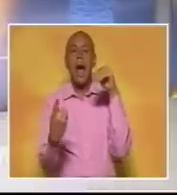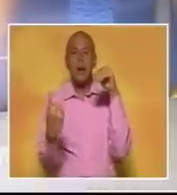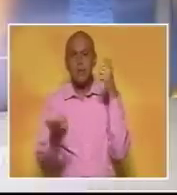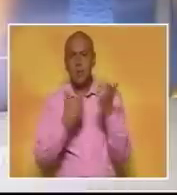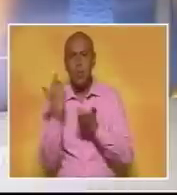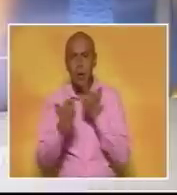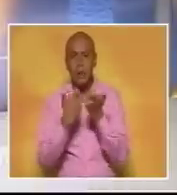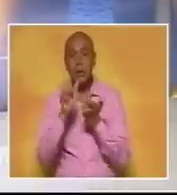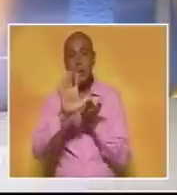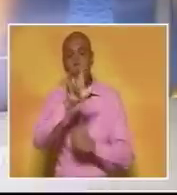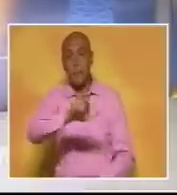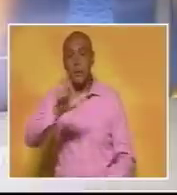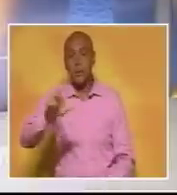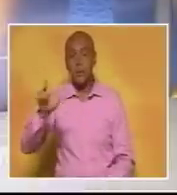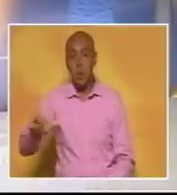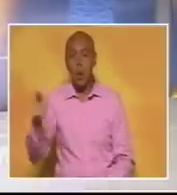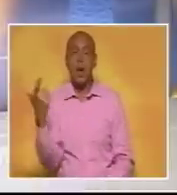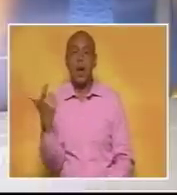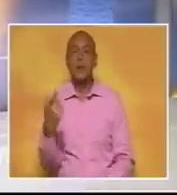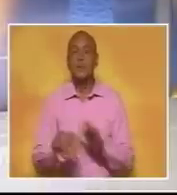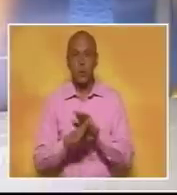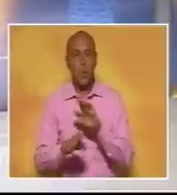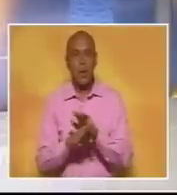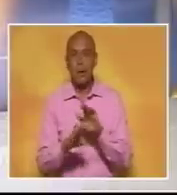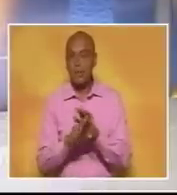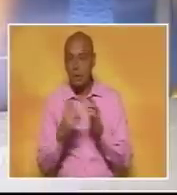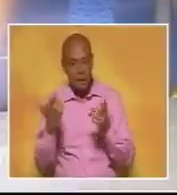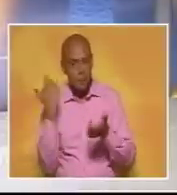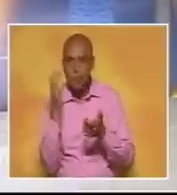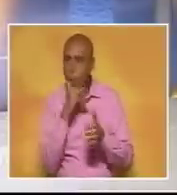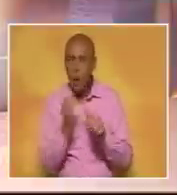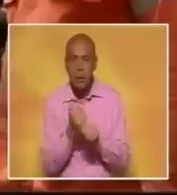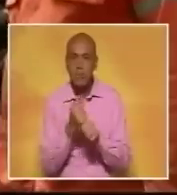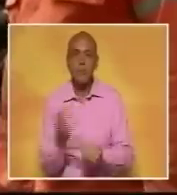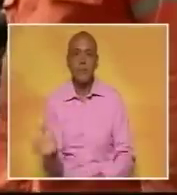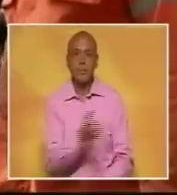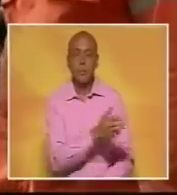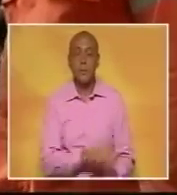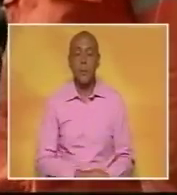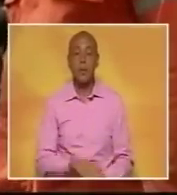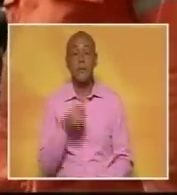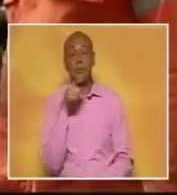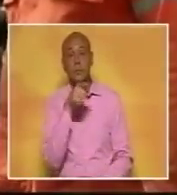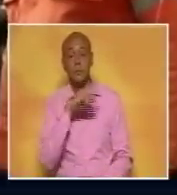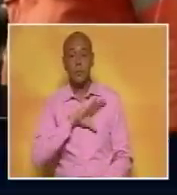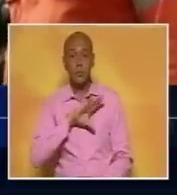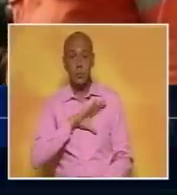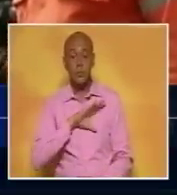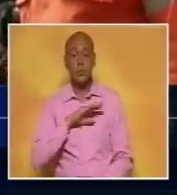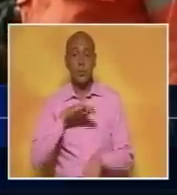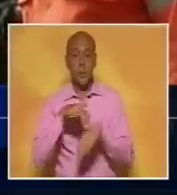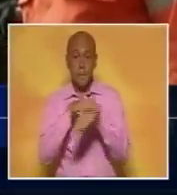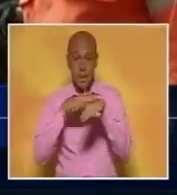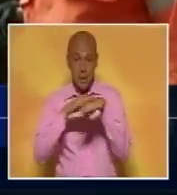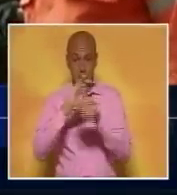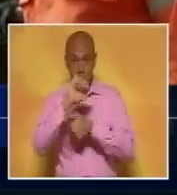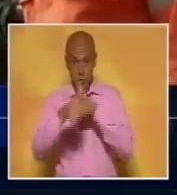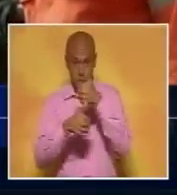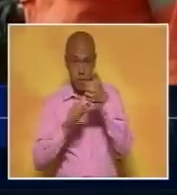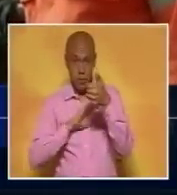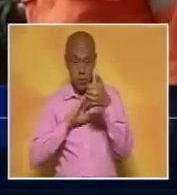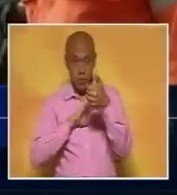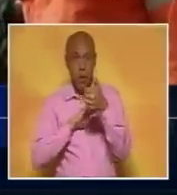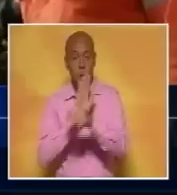que permanecen desaparecidas. José Leonardo Nava con los detalles. El viceministro de Gestión de Riesgo y director nacional de Protección Civil,